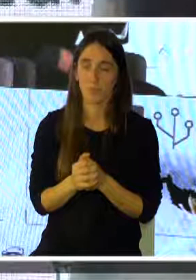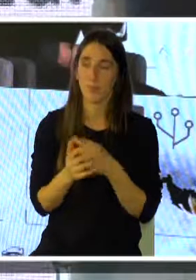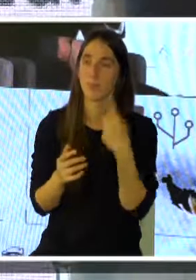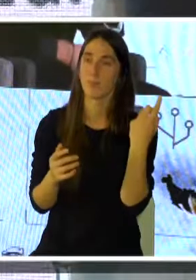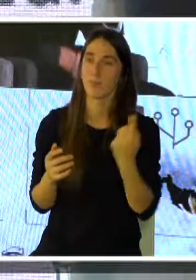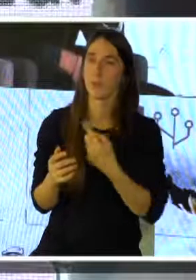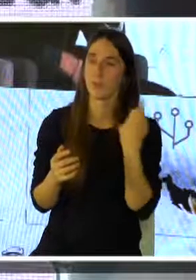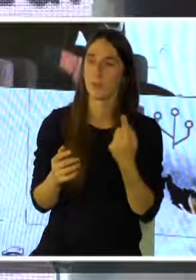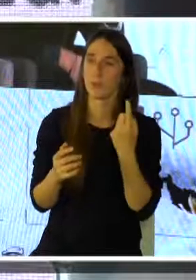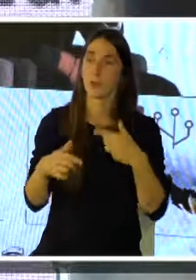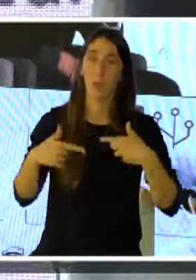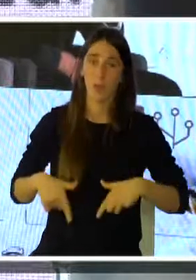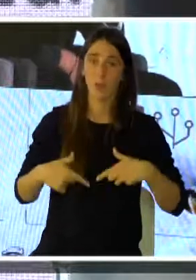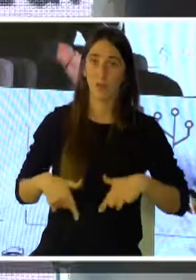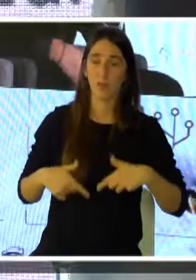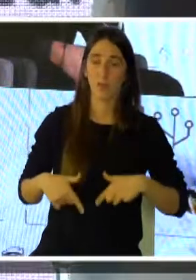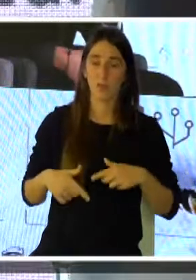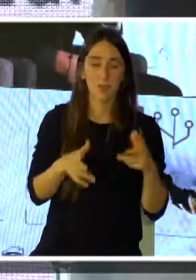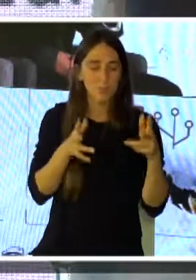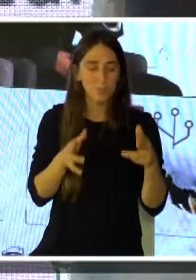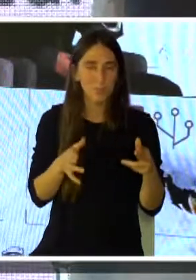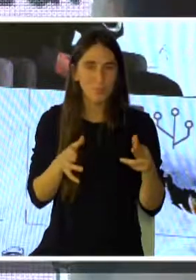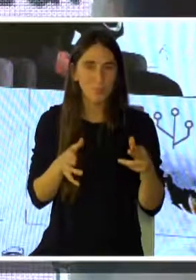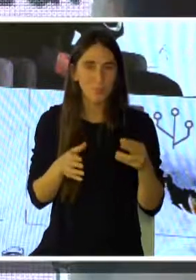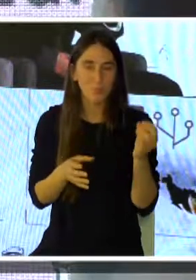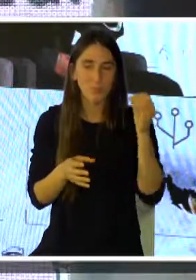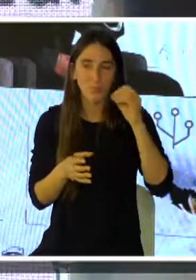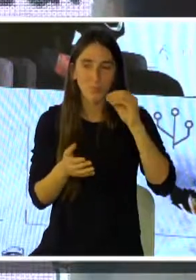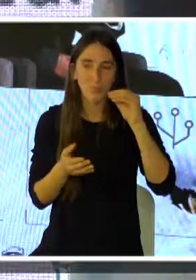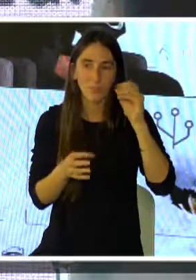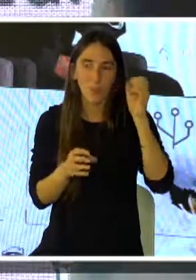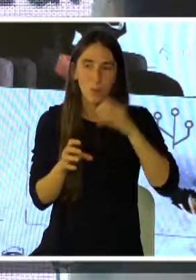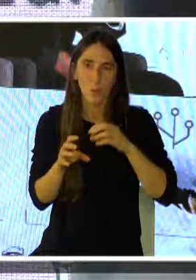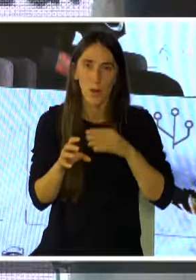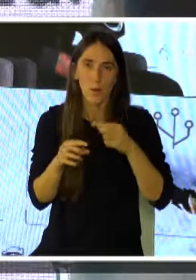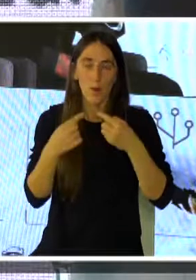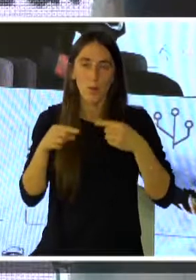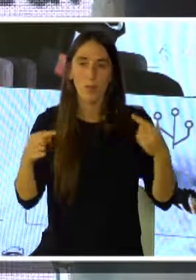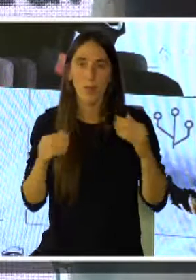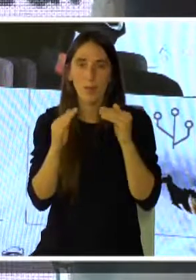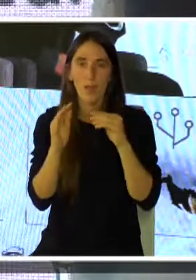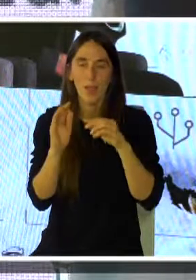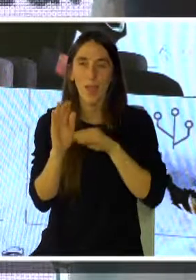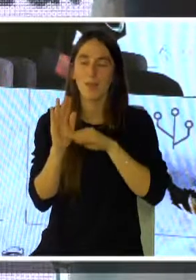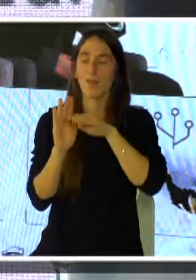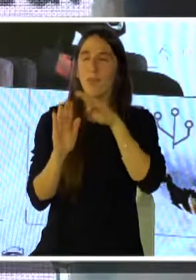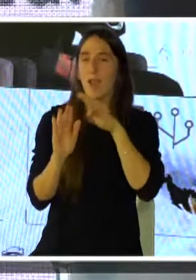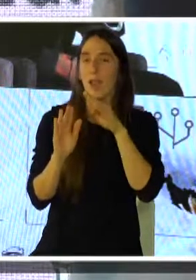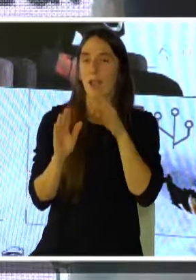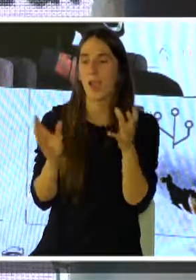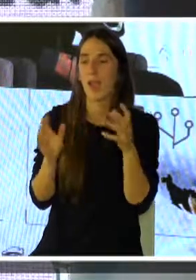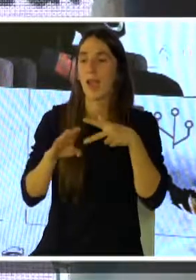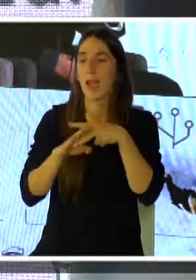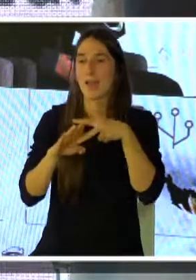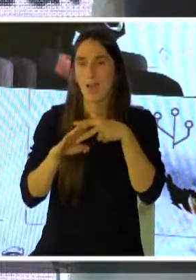Nosotros desde la Intendencia, en este periodo, hemos incorporado o estamos incorporando en diferentes niveles un conjunto de herramientas que